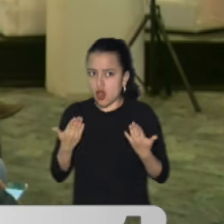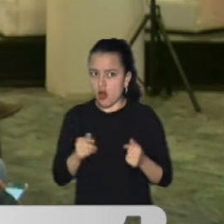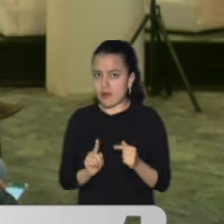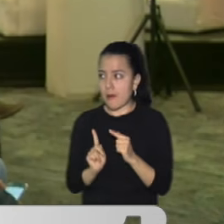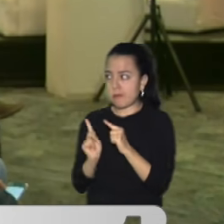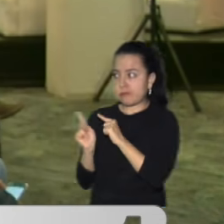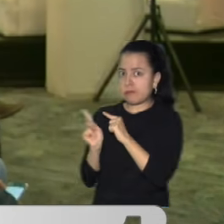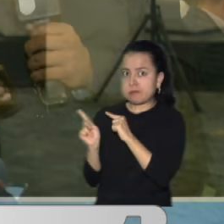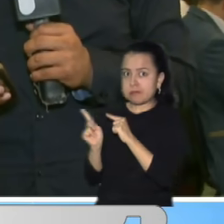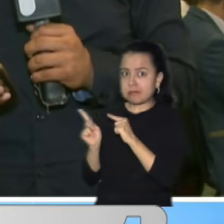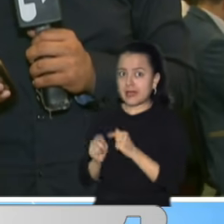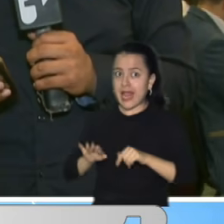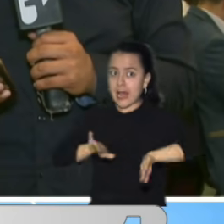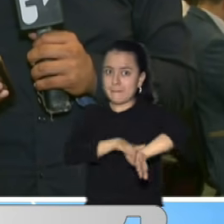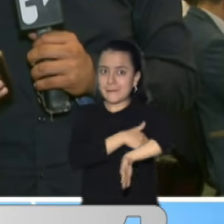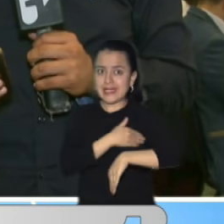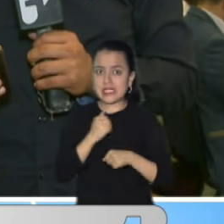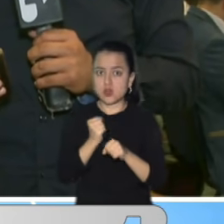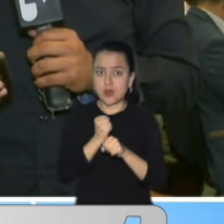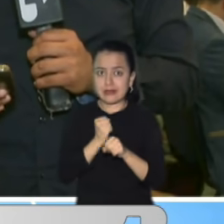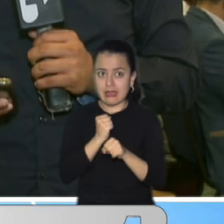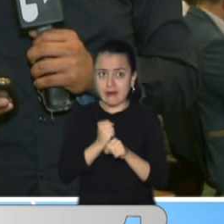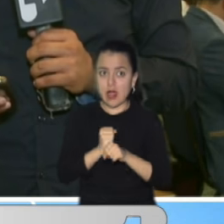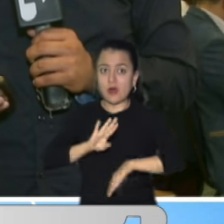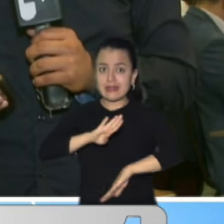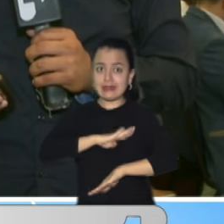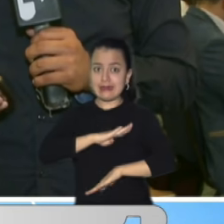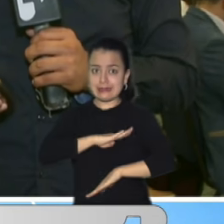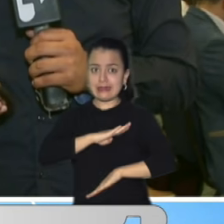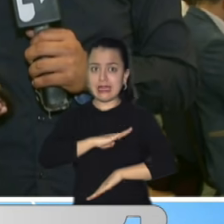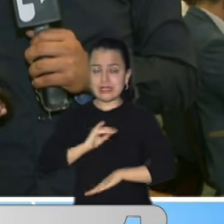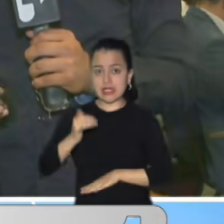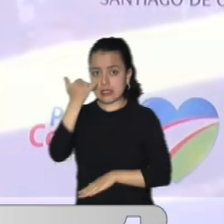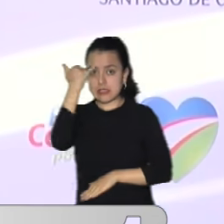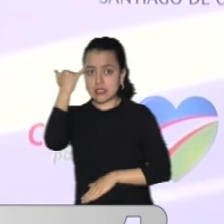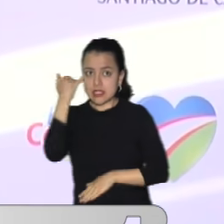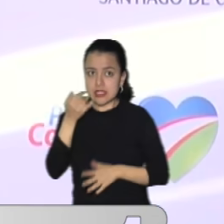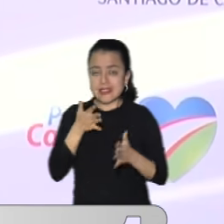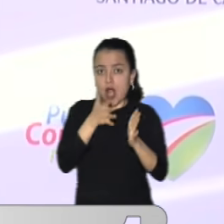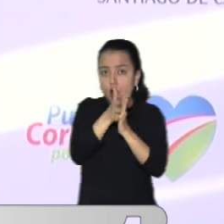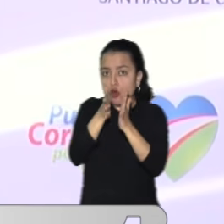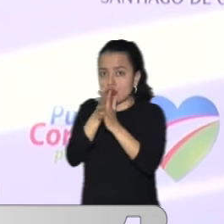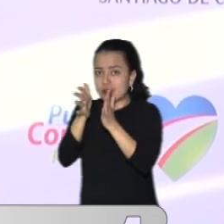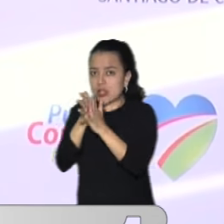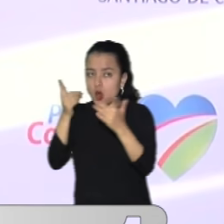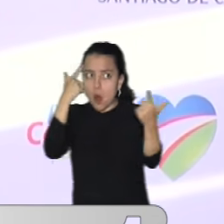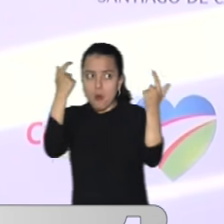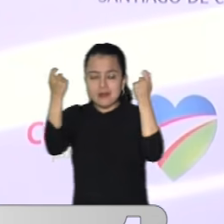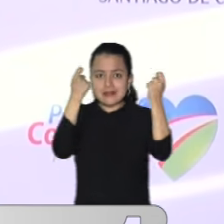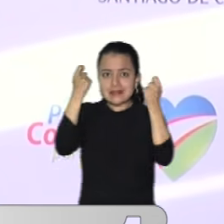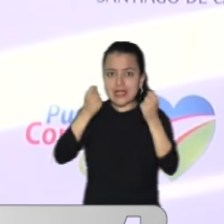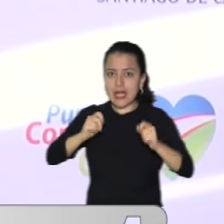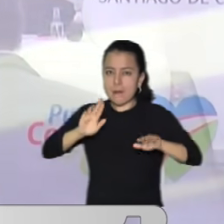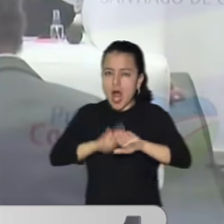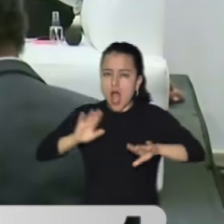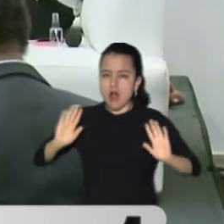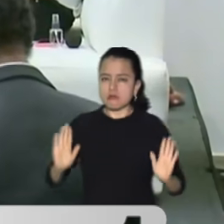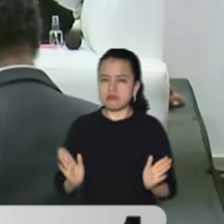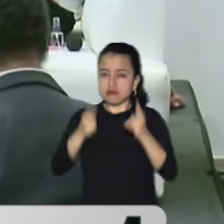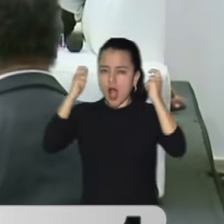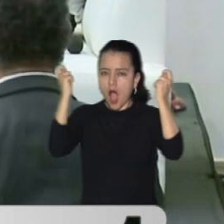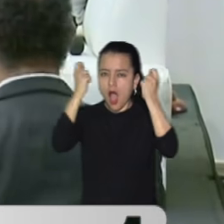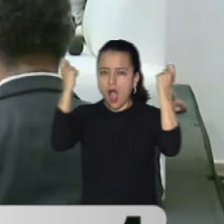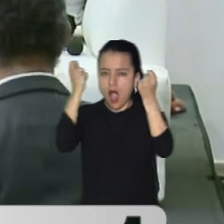Custodio Cabrera, y el alcalde de Cali, Jorge Iván Ospina, están presentando una estrategia para la generación de empleo, especialmente para los